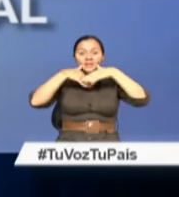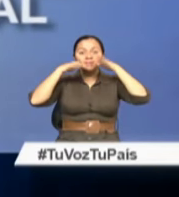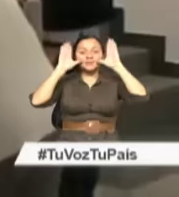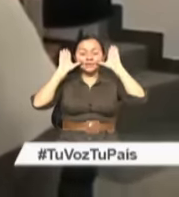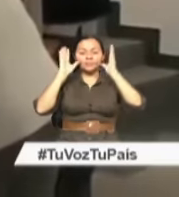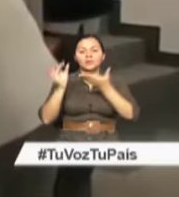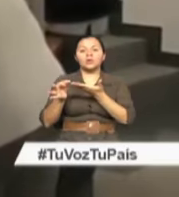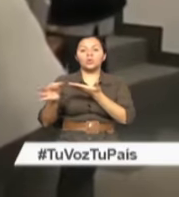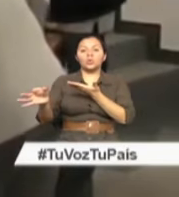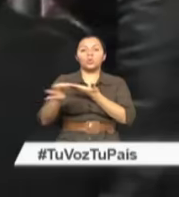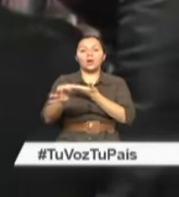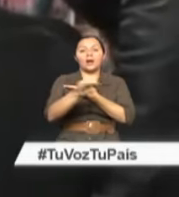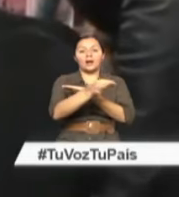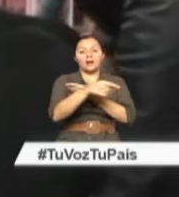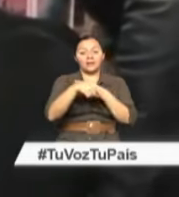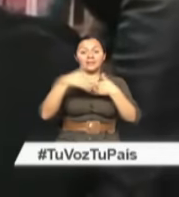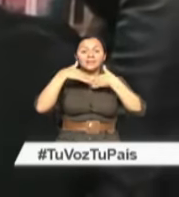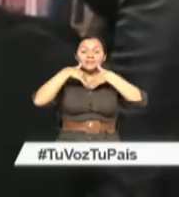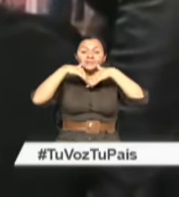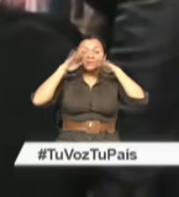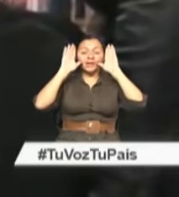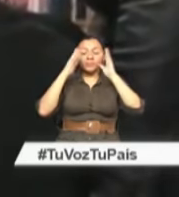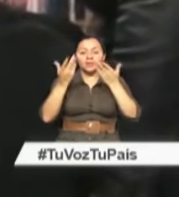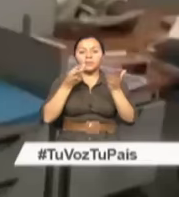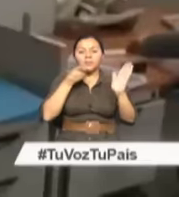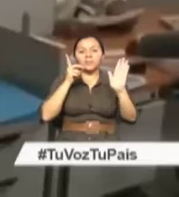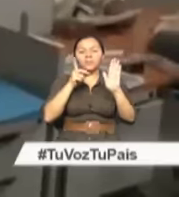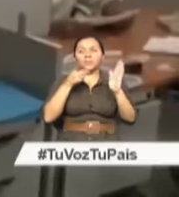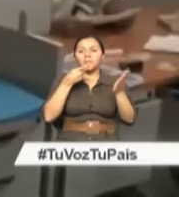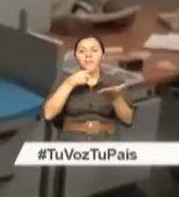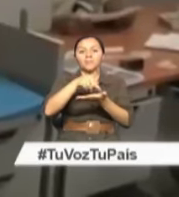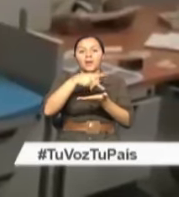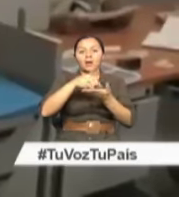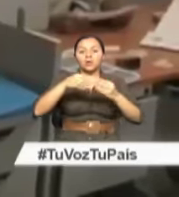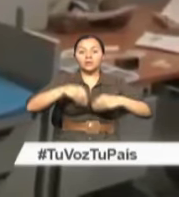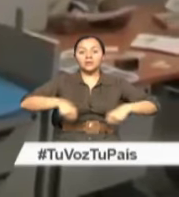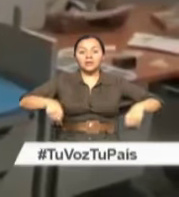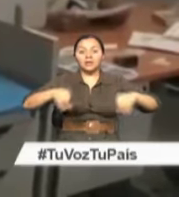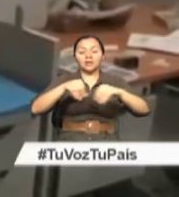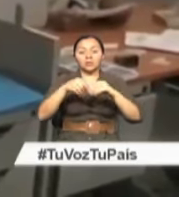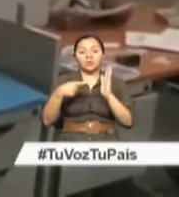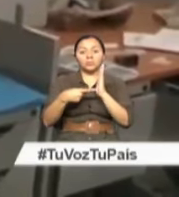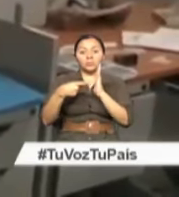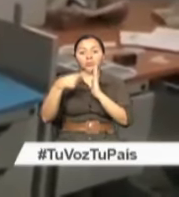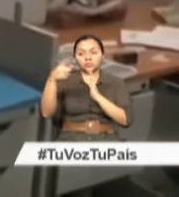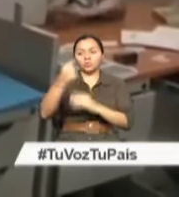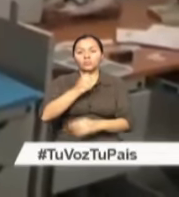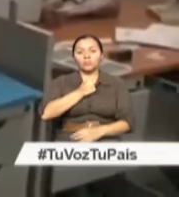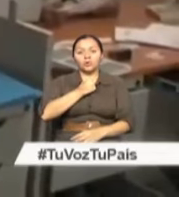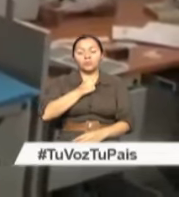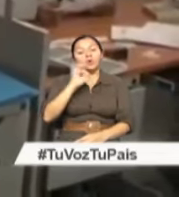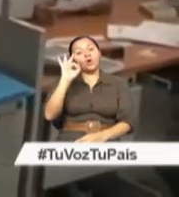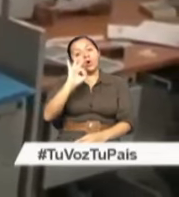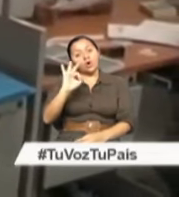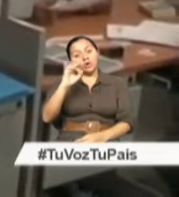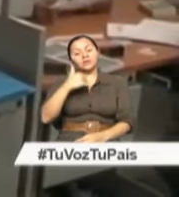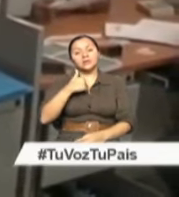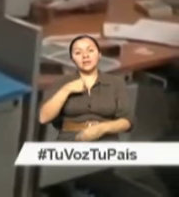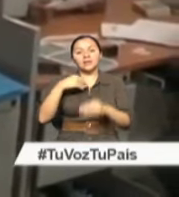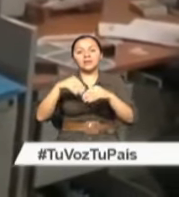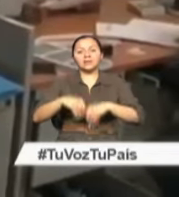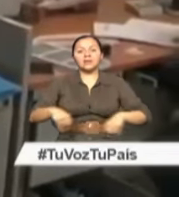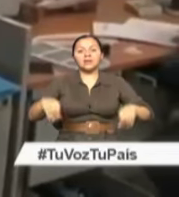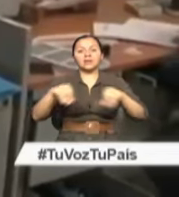rural. Este mes se realiza la declaración y el pago del impuesto a las tierras para quienes sean propietarios o tengan predios